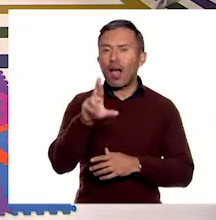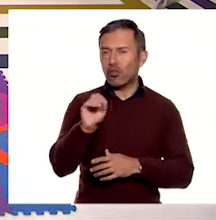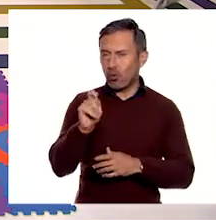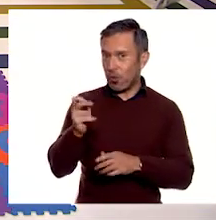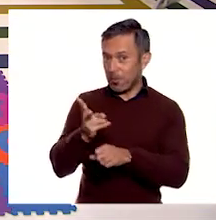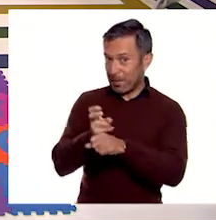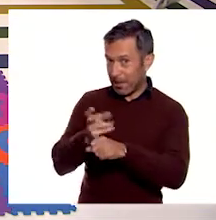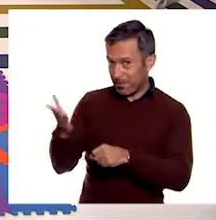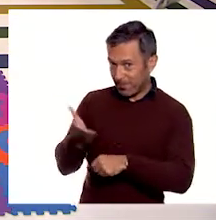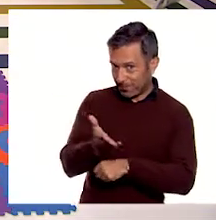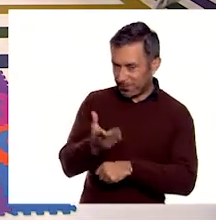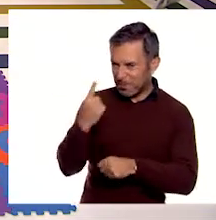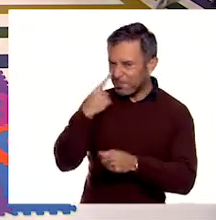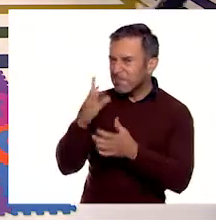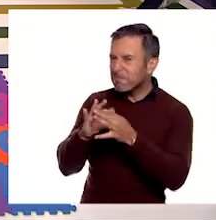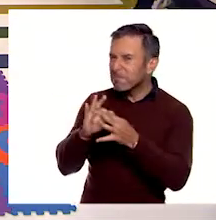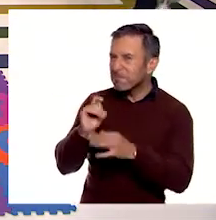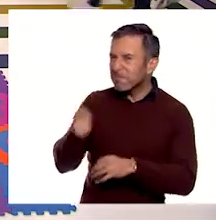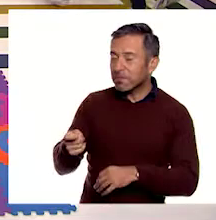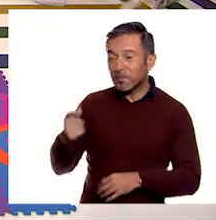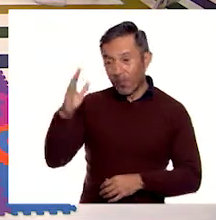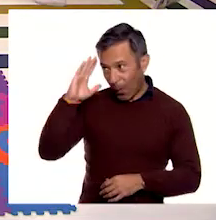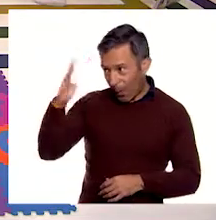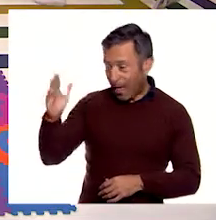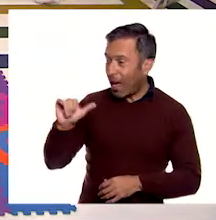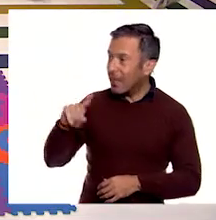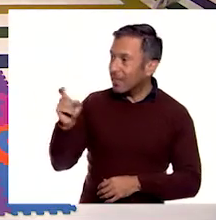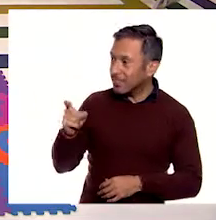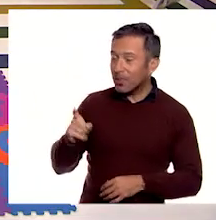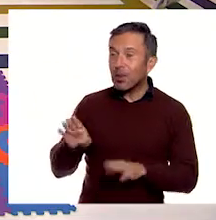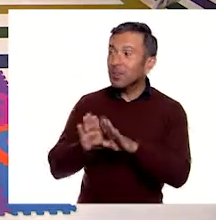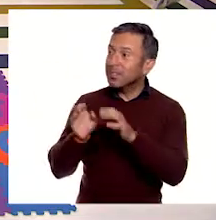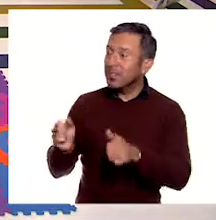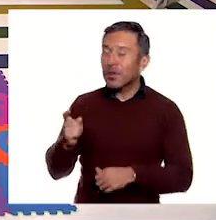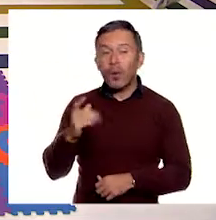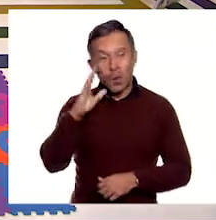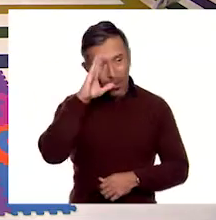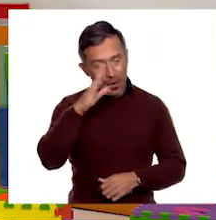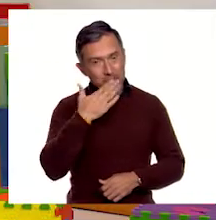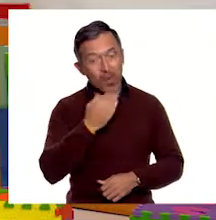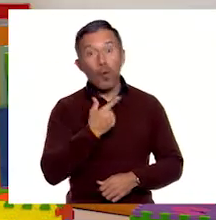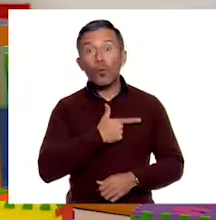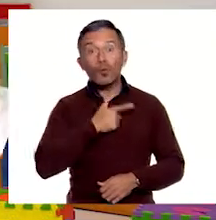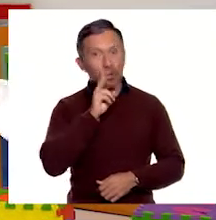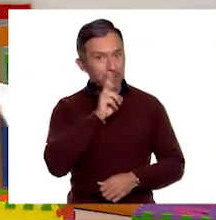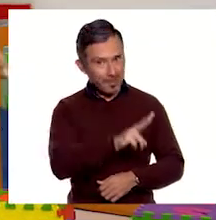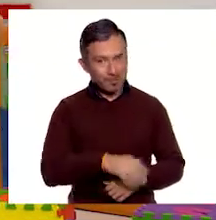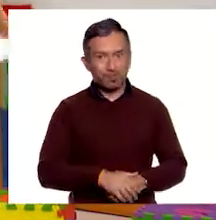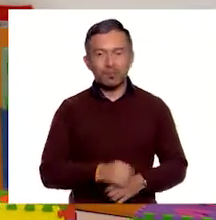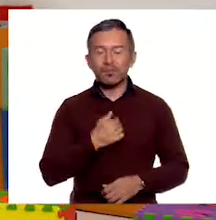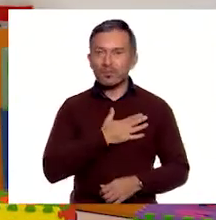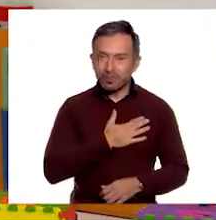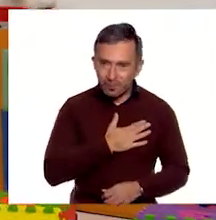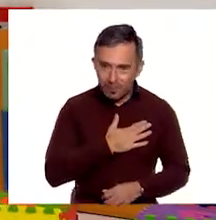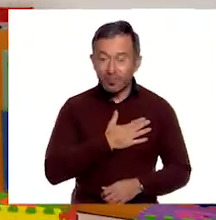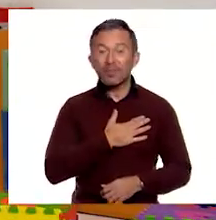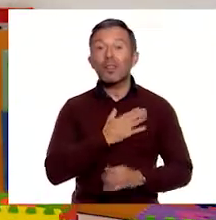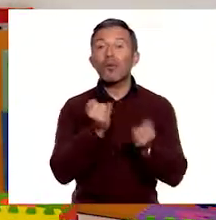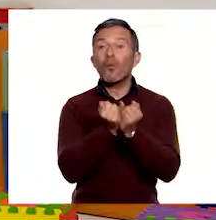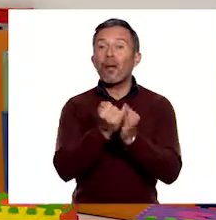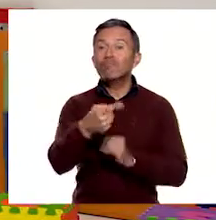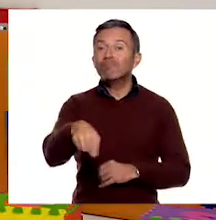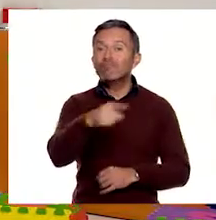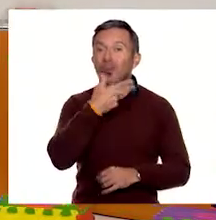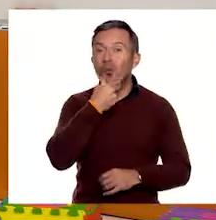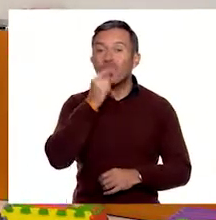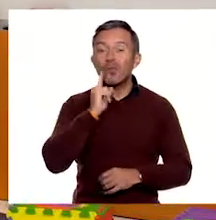va? Hola, Alex. Hola, ¿qué tal? ¿Cómo estás, Eric? Muy contento de verte. Un saludo desde el corazón. Igualmente a las niñas y a los niños, bienvenidos